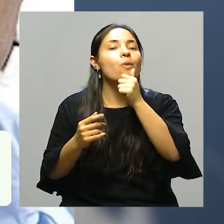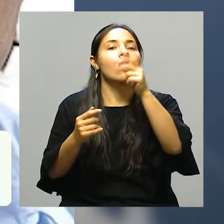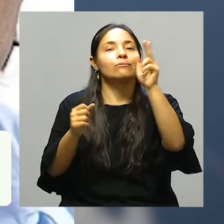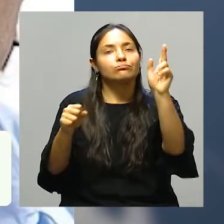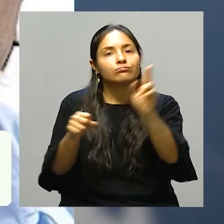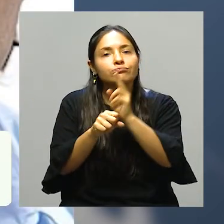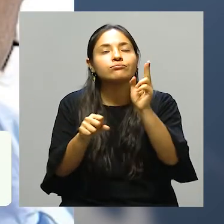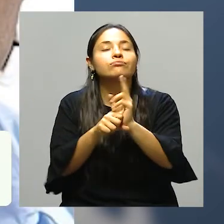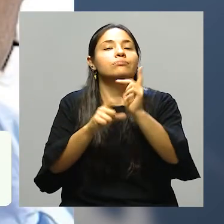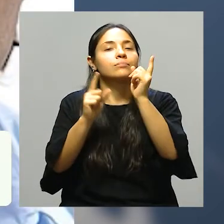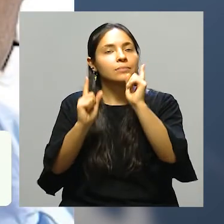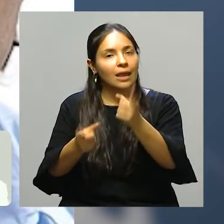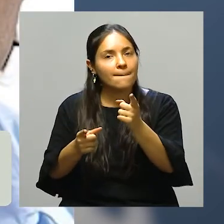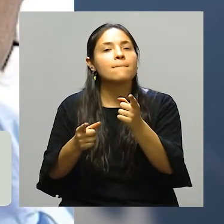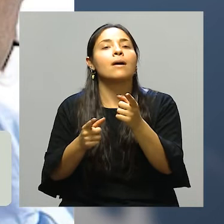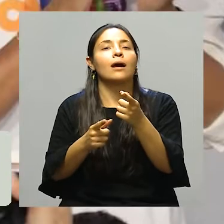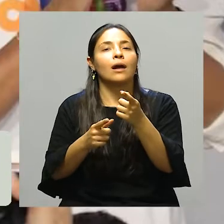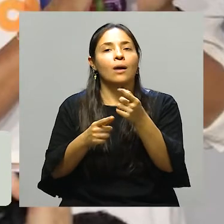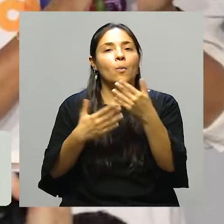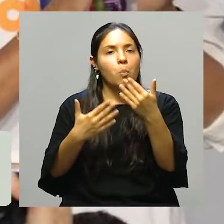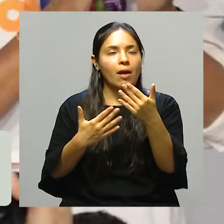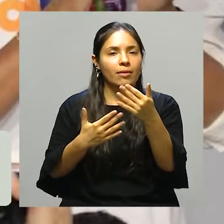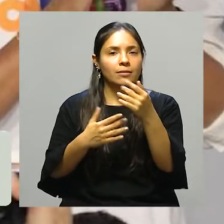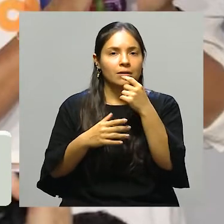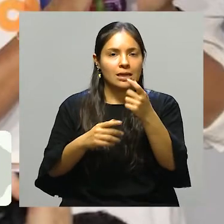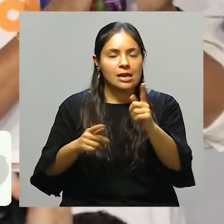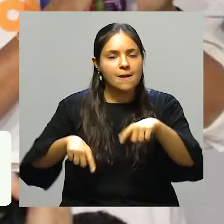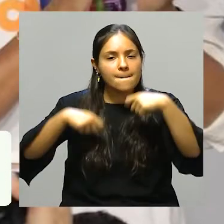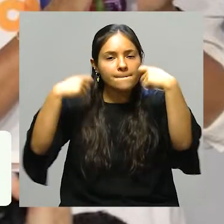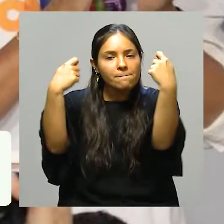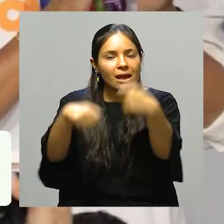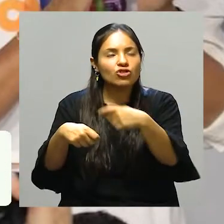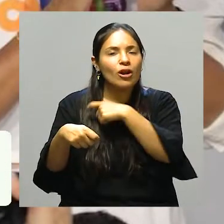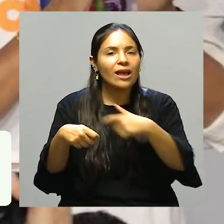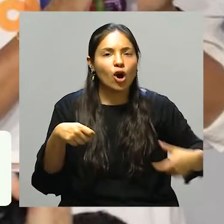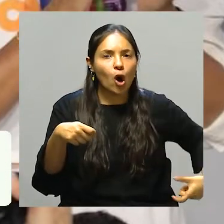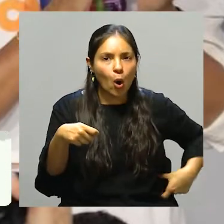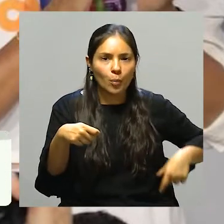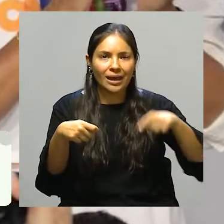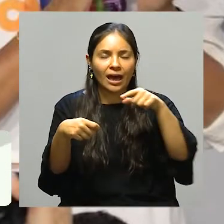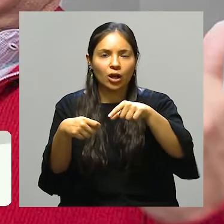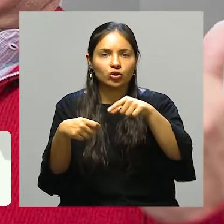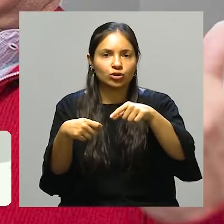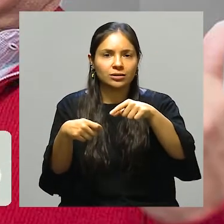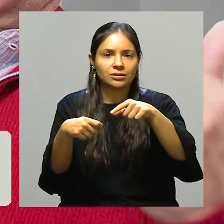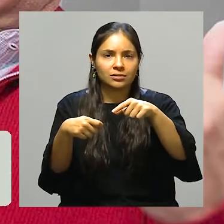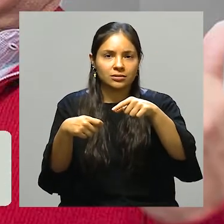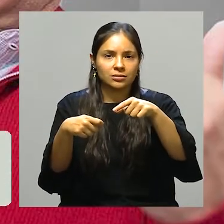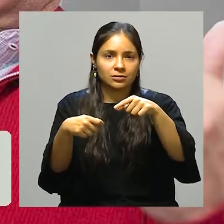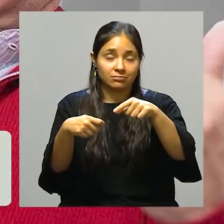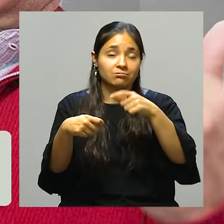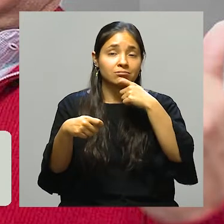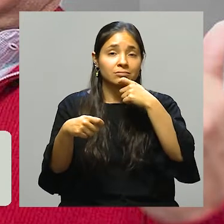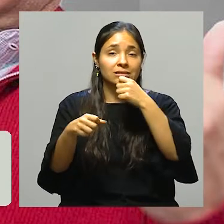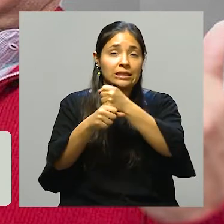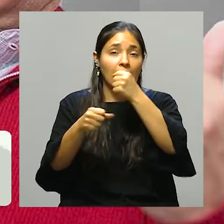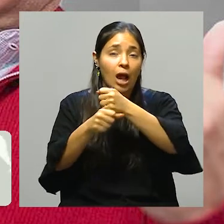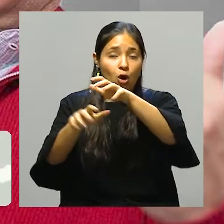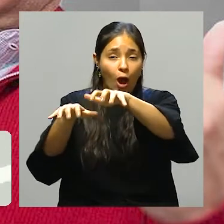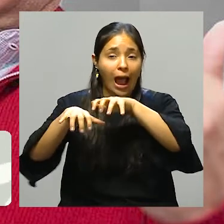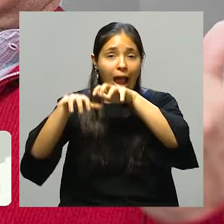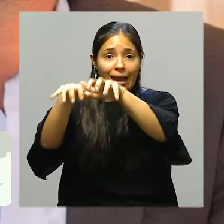país durante estos últimos 20 o 30 años. Con eso, ¿qué quiero decir? Primero, que en términos programáticos, su